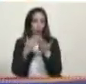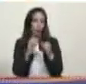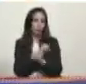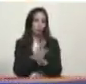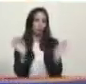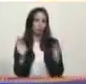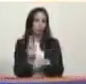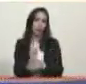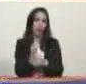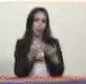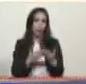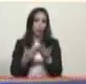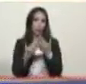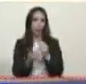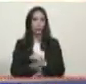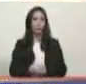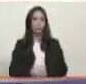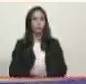educativo.